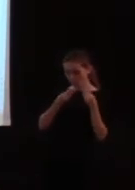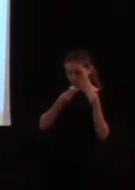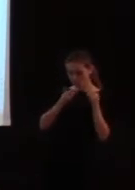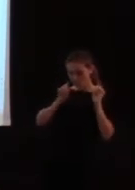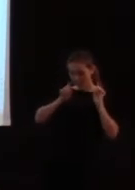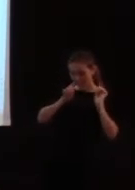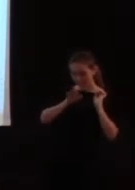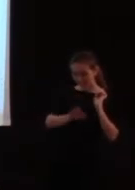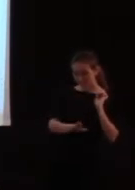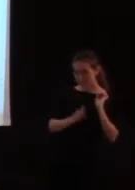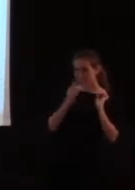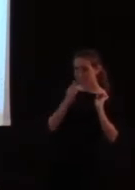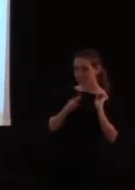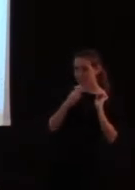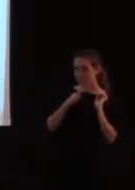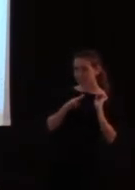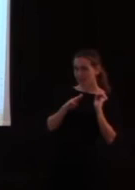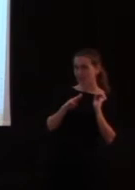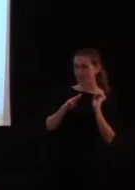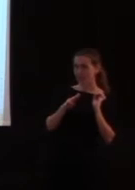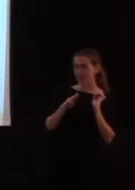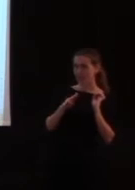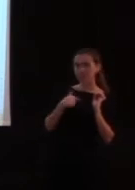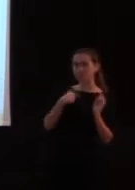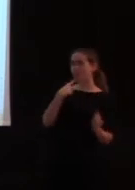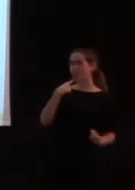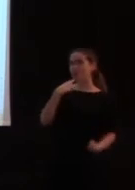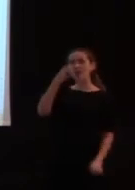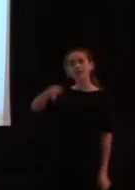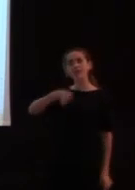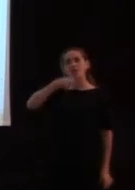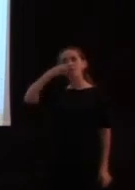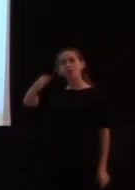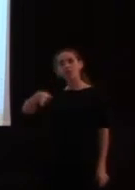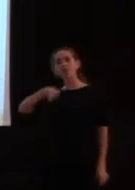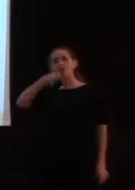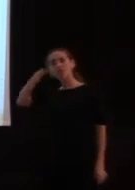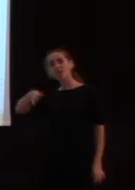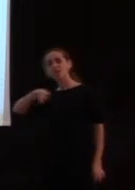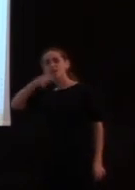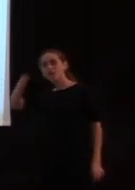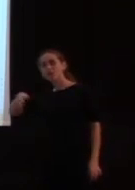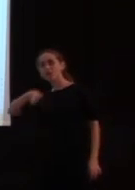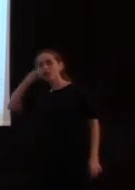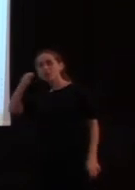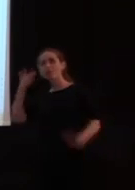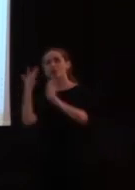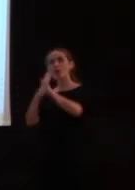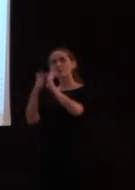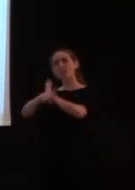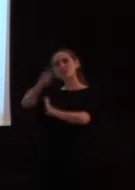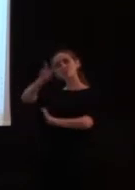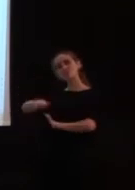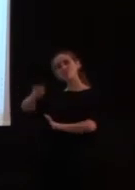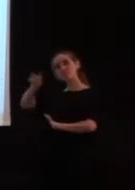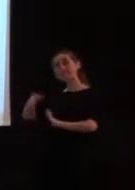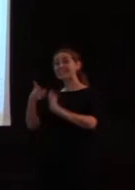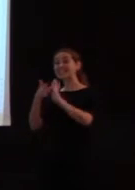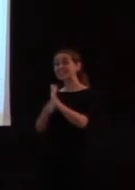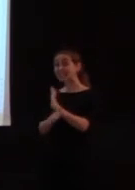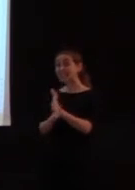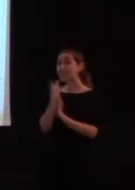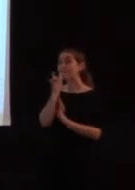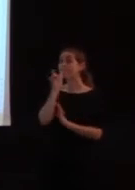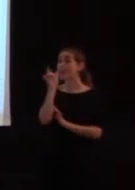la hemos explicado. La tenemos, la decimos. Corresponde y clasifica. Hay una serie de términos que forman parte de